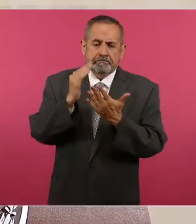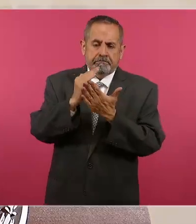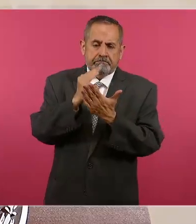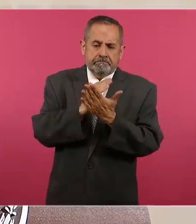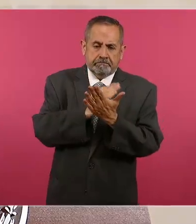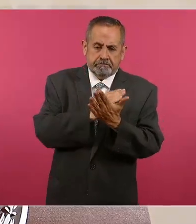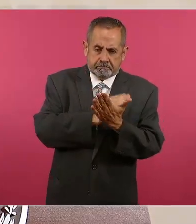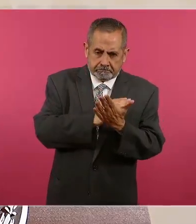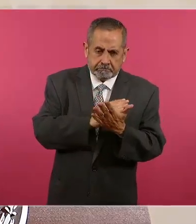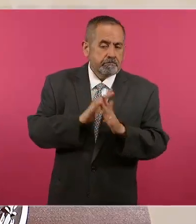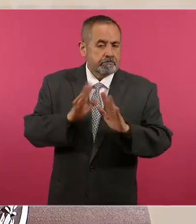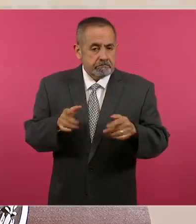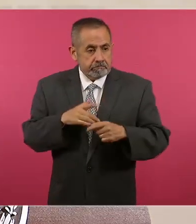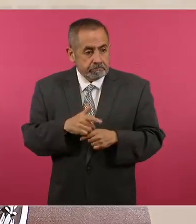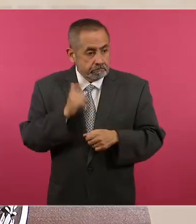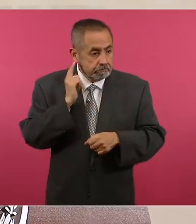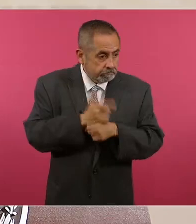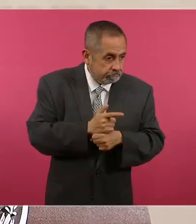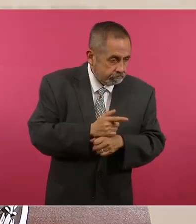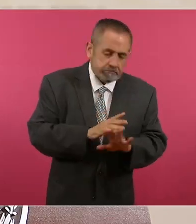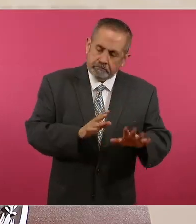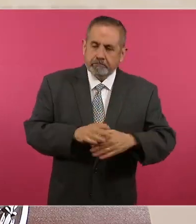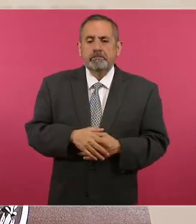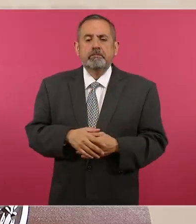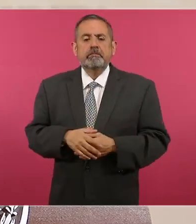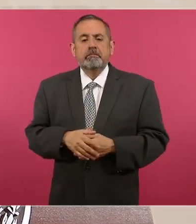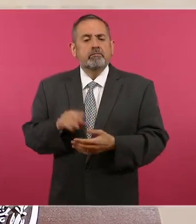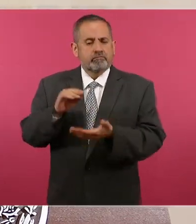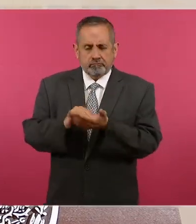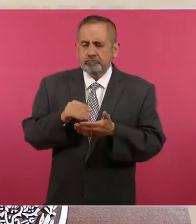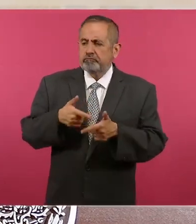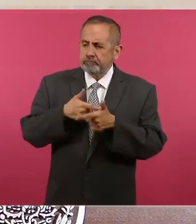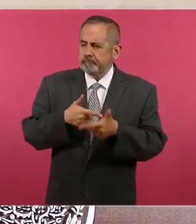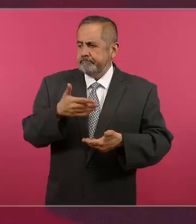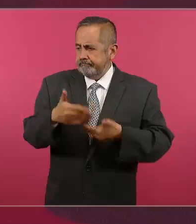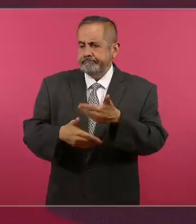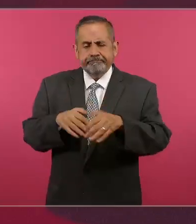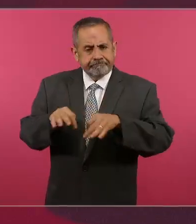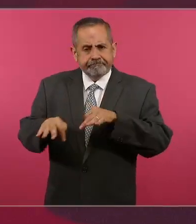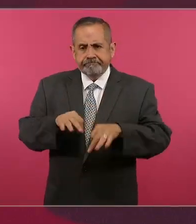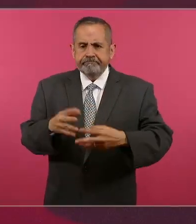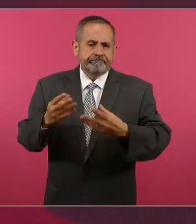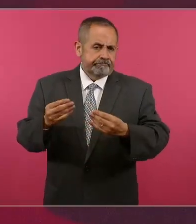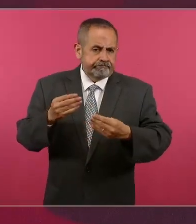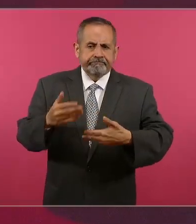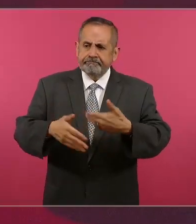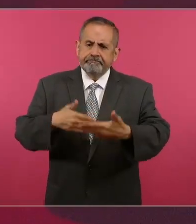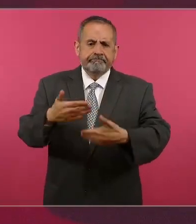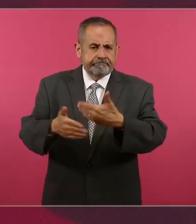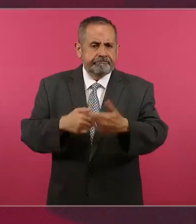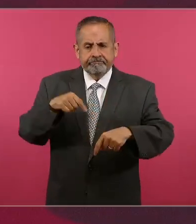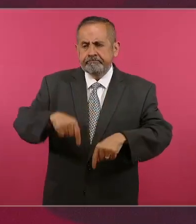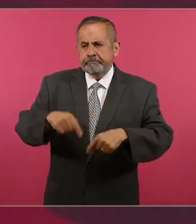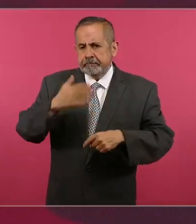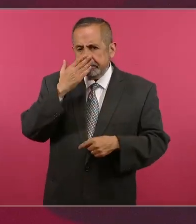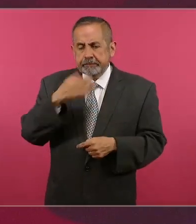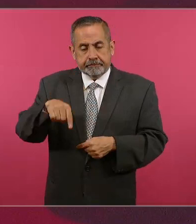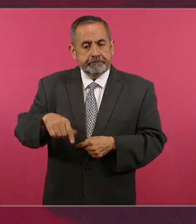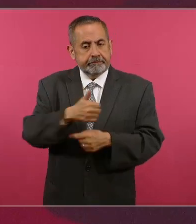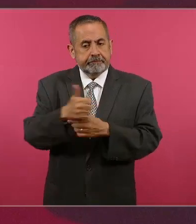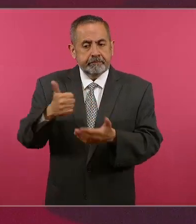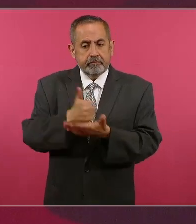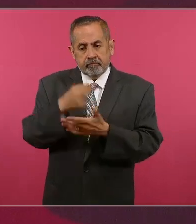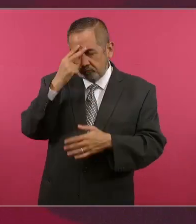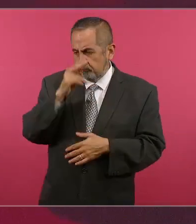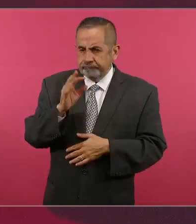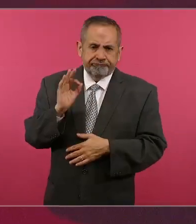originalmente, pero se sigue trabajando. Se ha avanzado bastante aquí en la Ciudad de